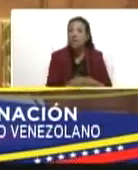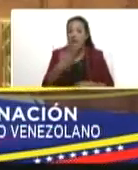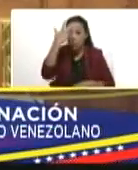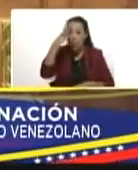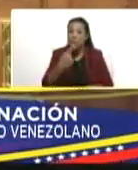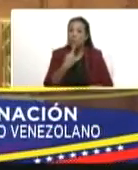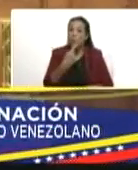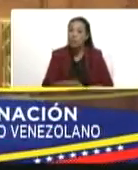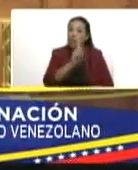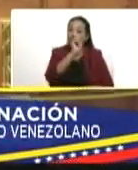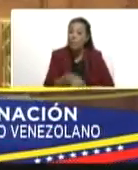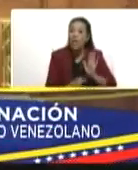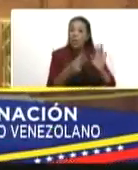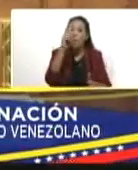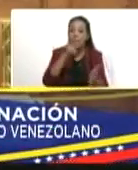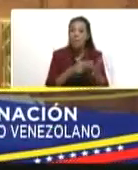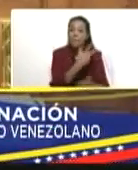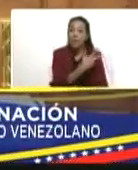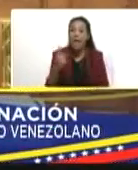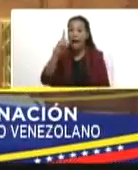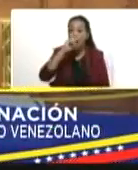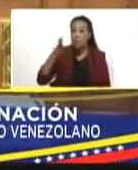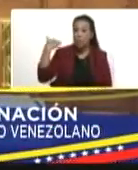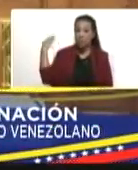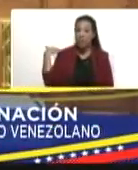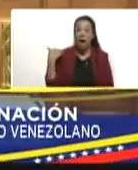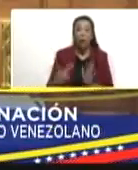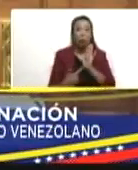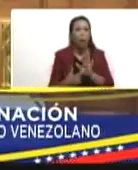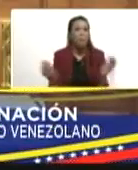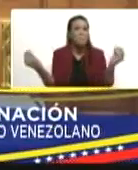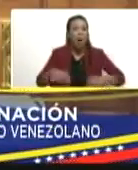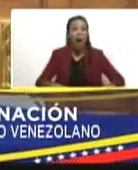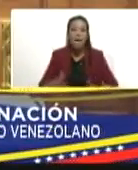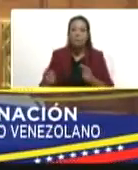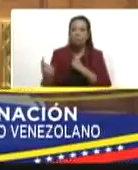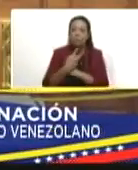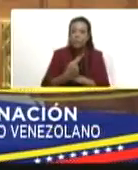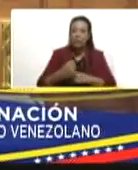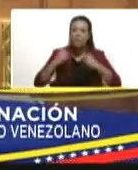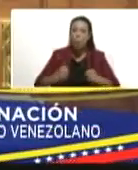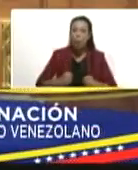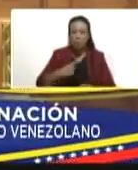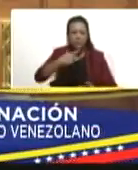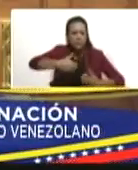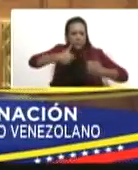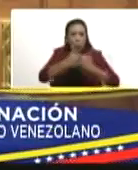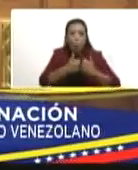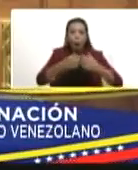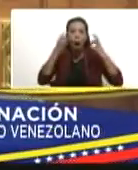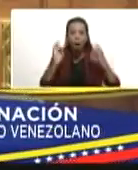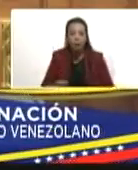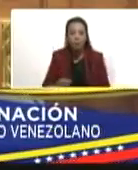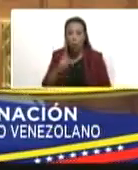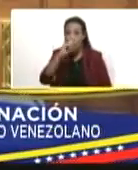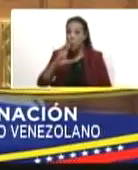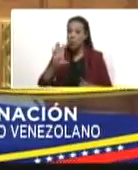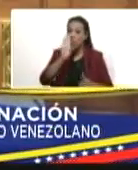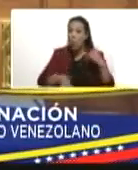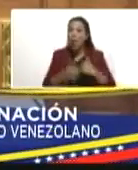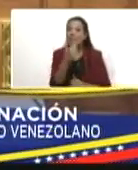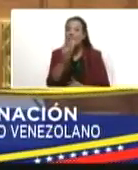se puede decir que el 2023 ha sido uno de los más exigentes complejos y laboriosos de la última